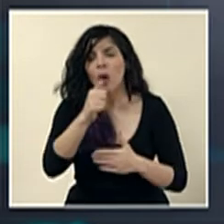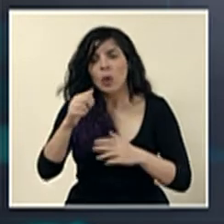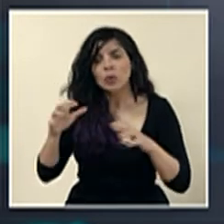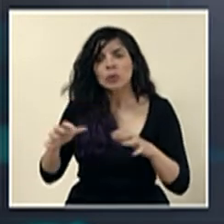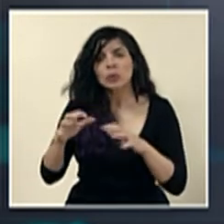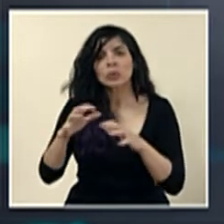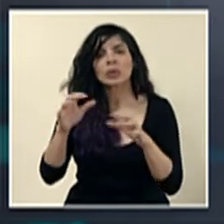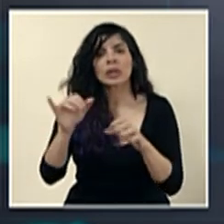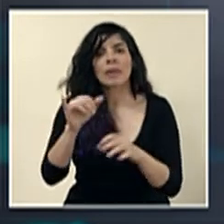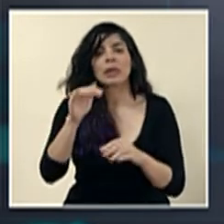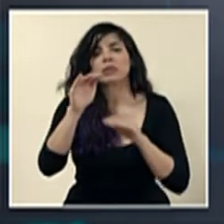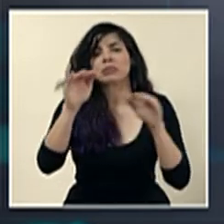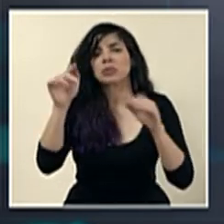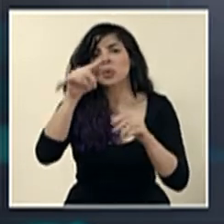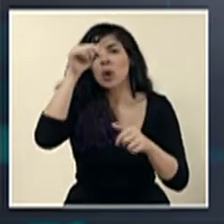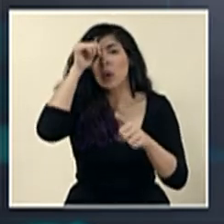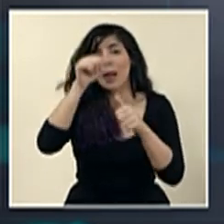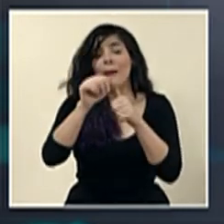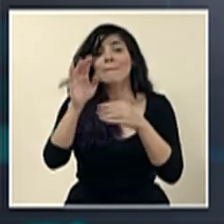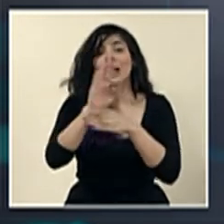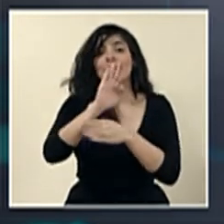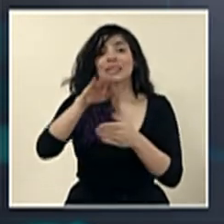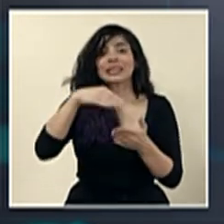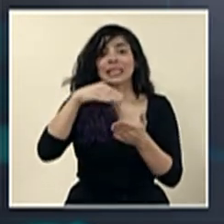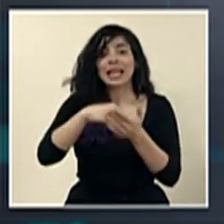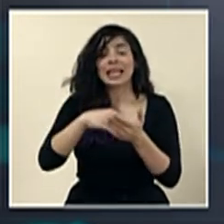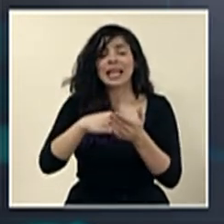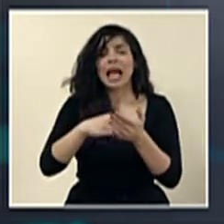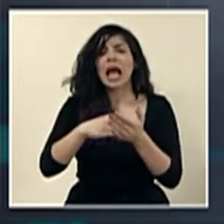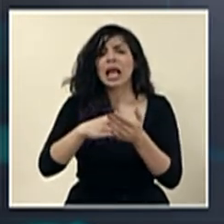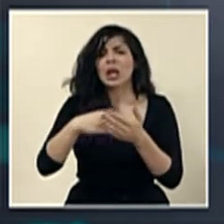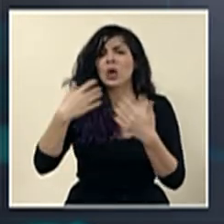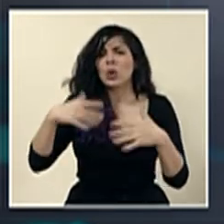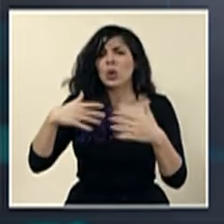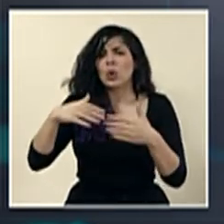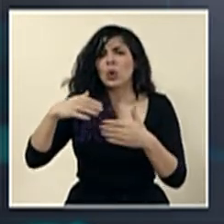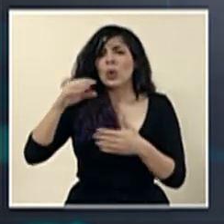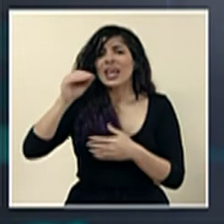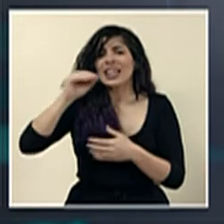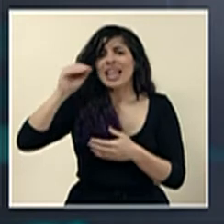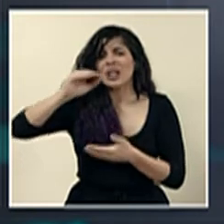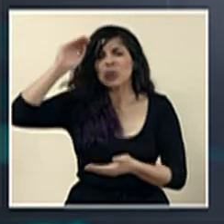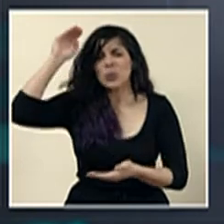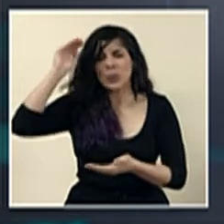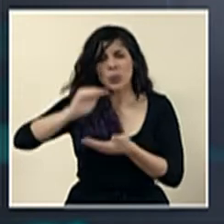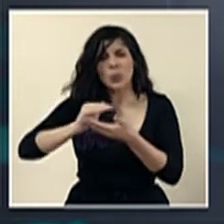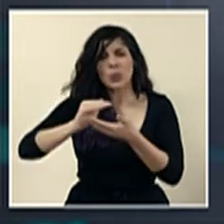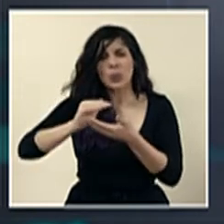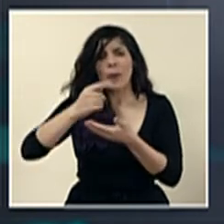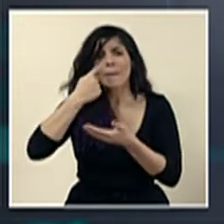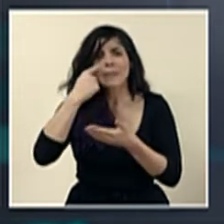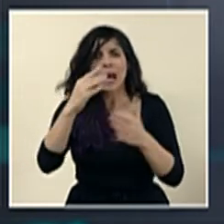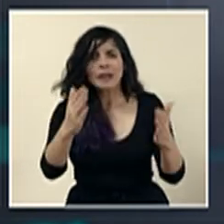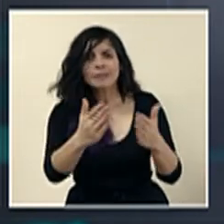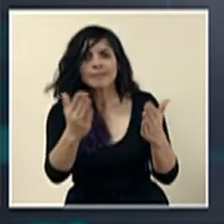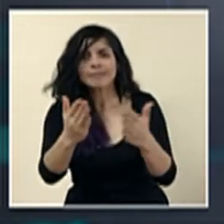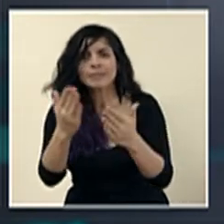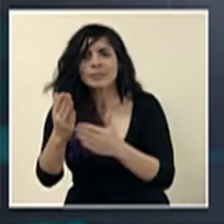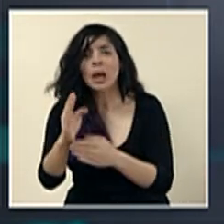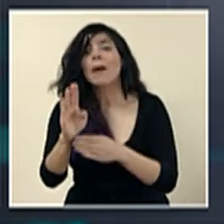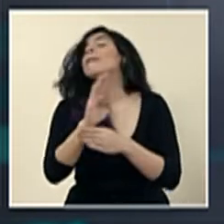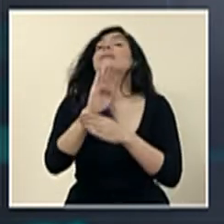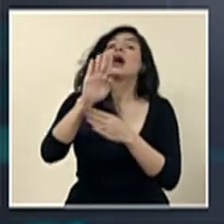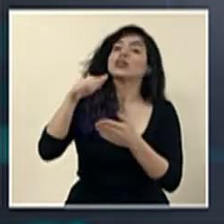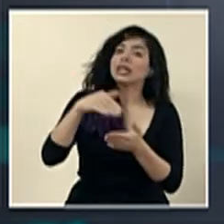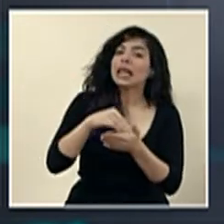más recordarles que el Banco Central ha reducido sustancialmente las tasas de interés para dar estímulo. El Banco